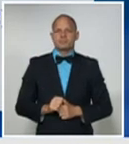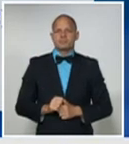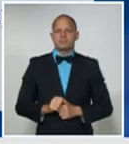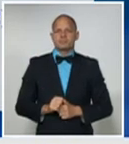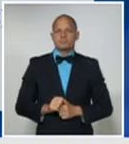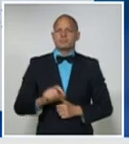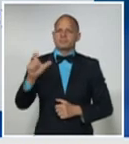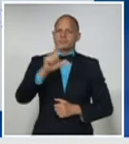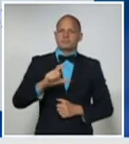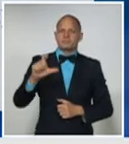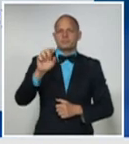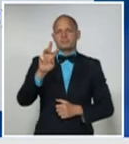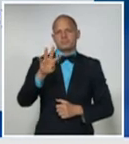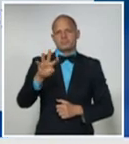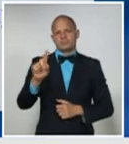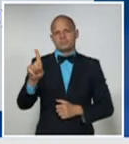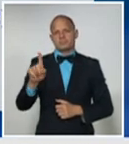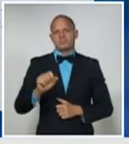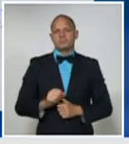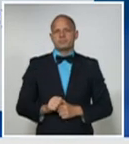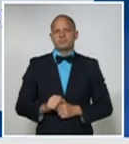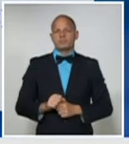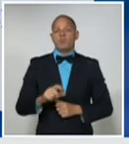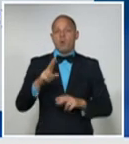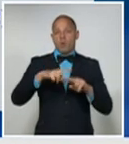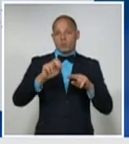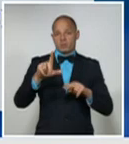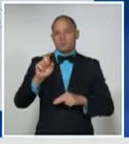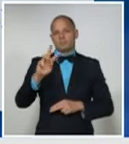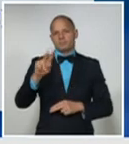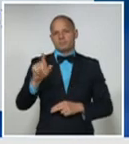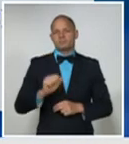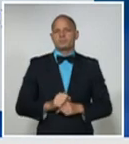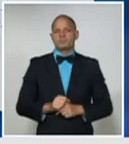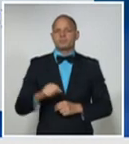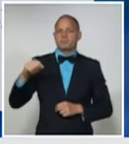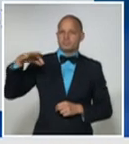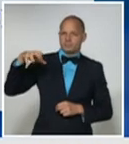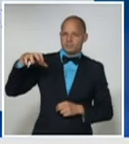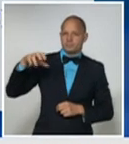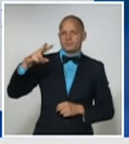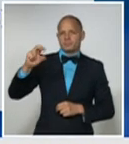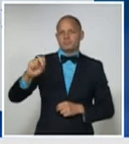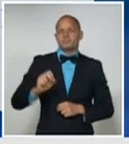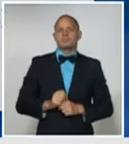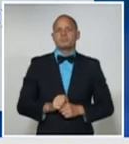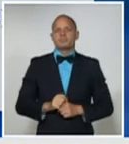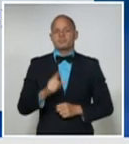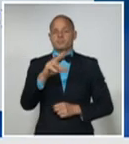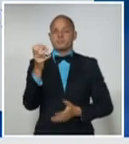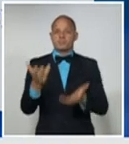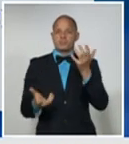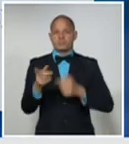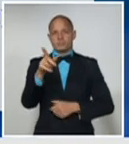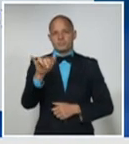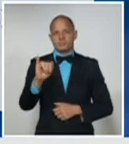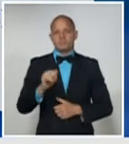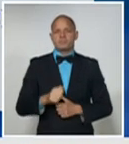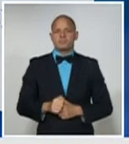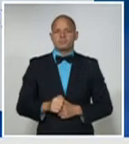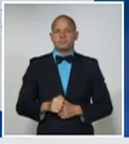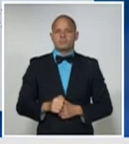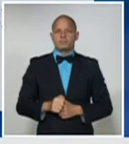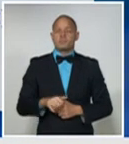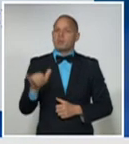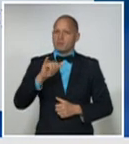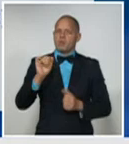Camagüey 31, Holguín 21, Pinar del Río 20, Cienfuegos 16, igual que